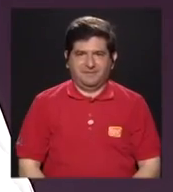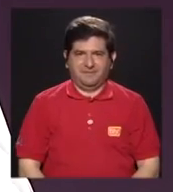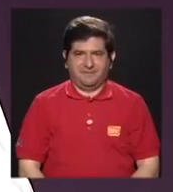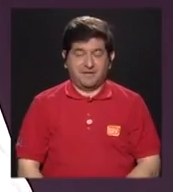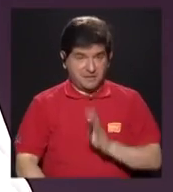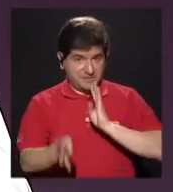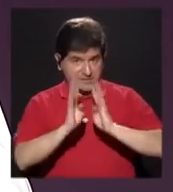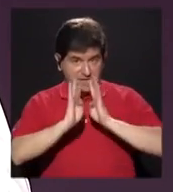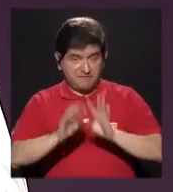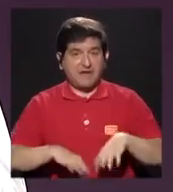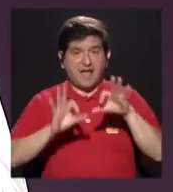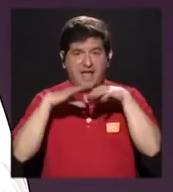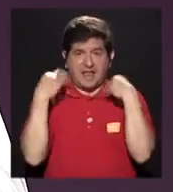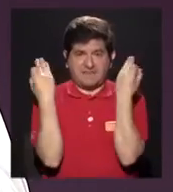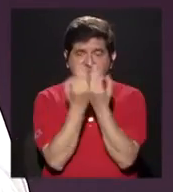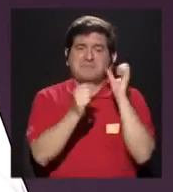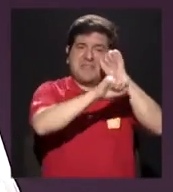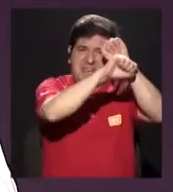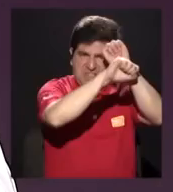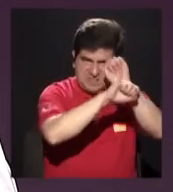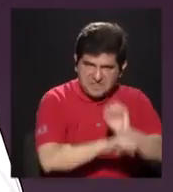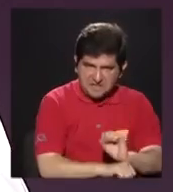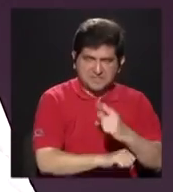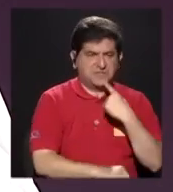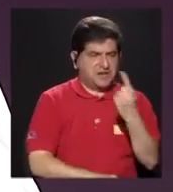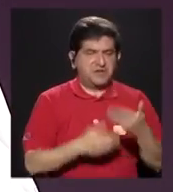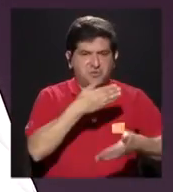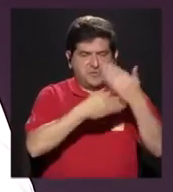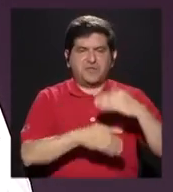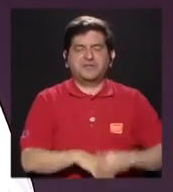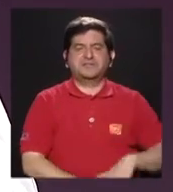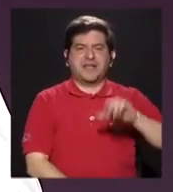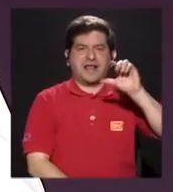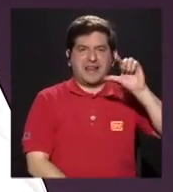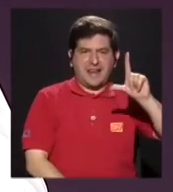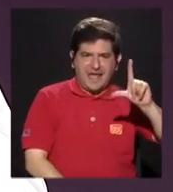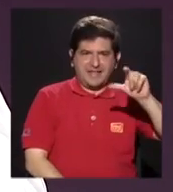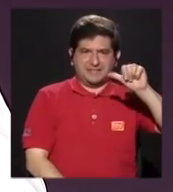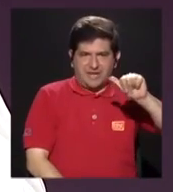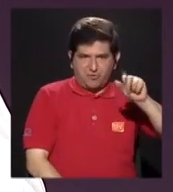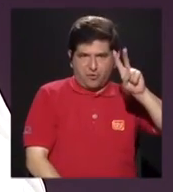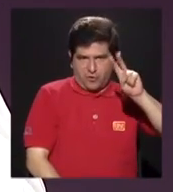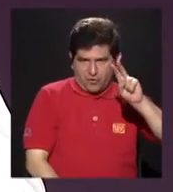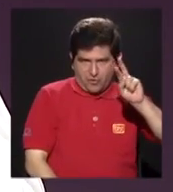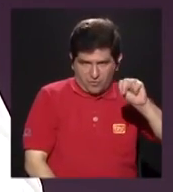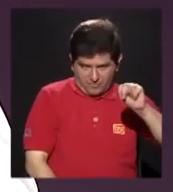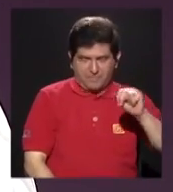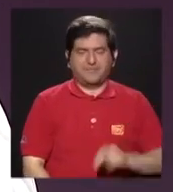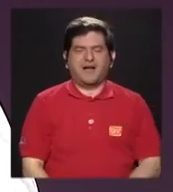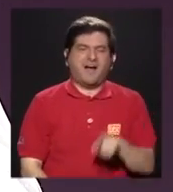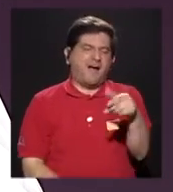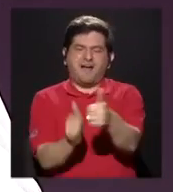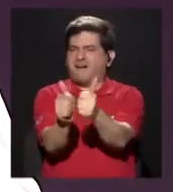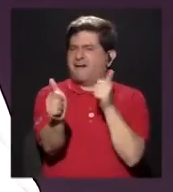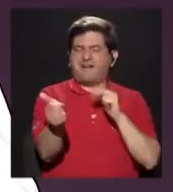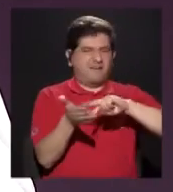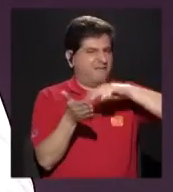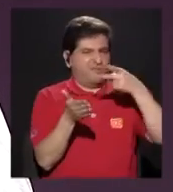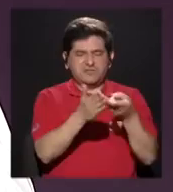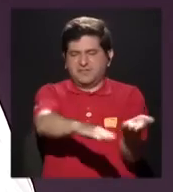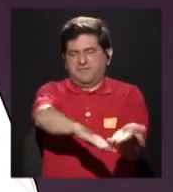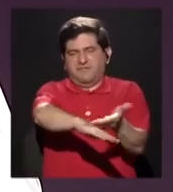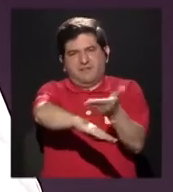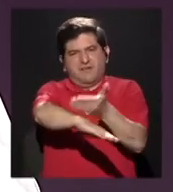hablar de la familia tradicional como dijo alanís al principio sería un retroceso en el tema de lo que se ha avanzado